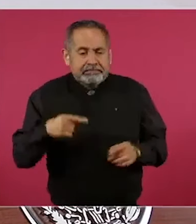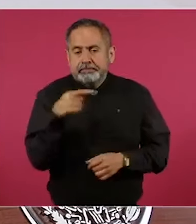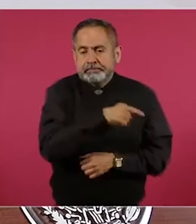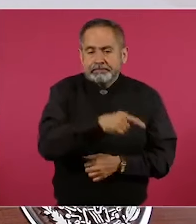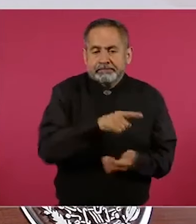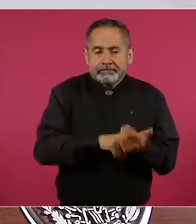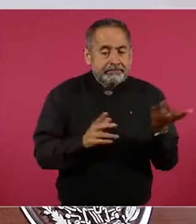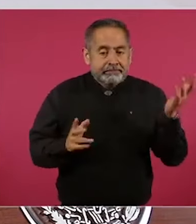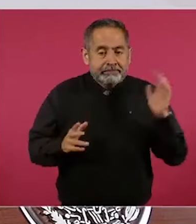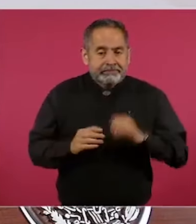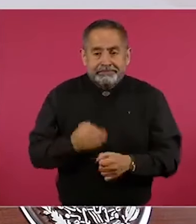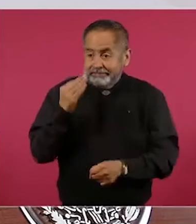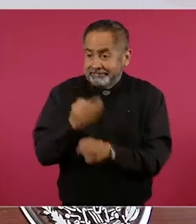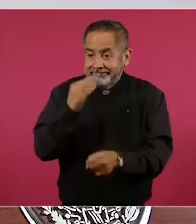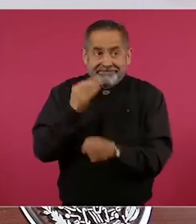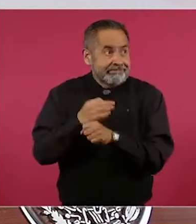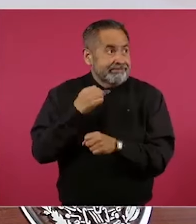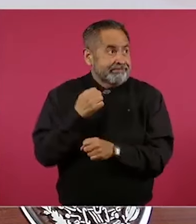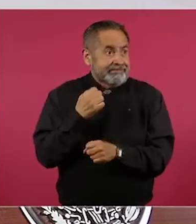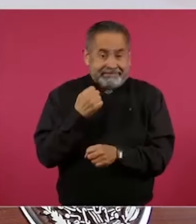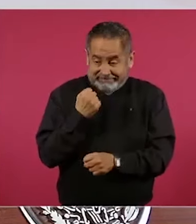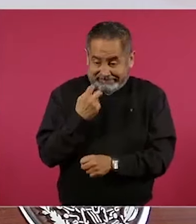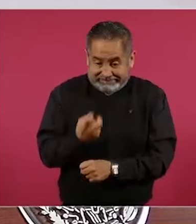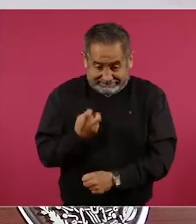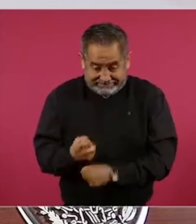Nos tocó vivir un momento